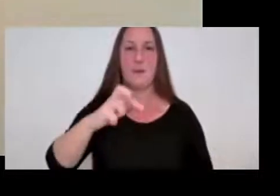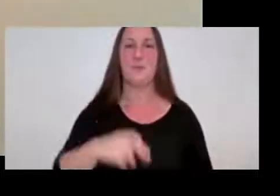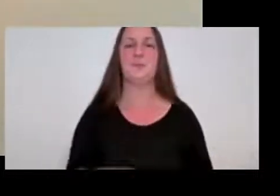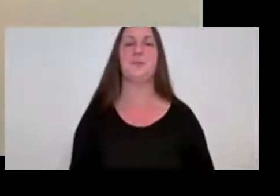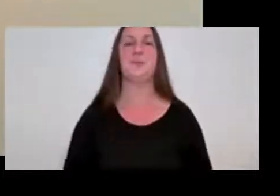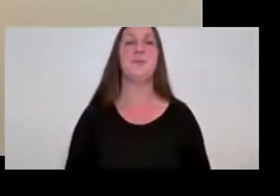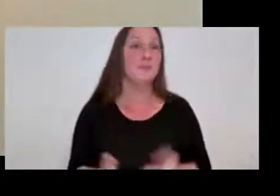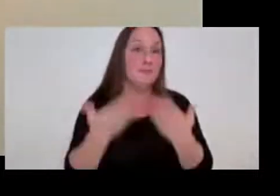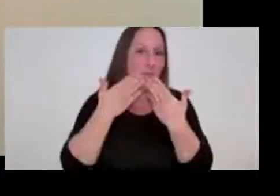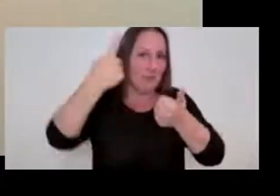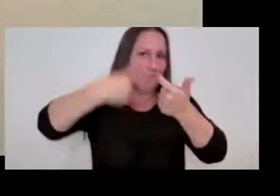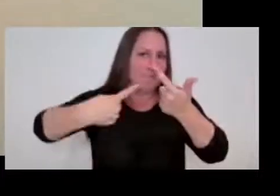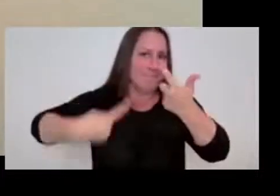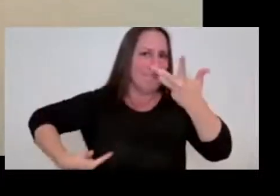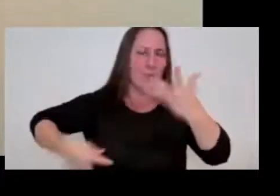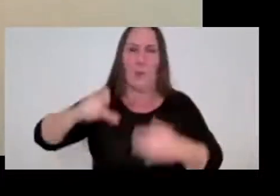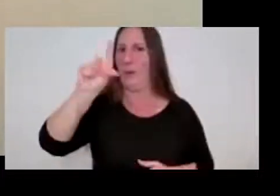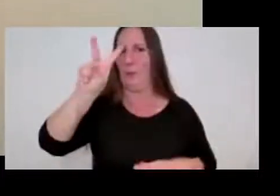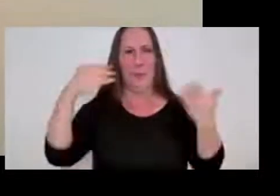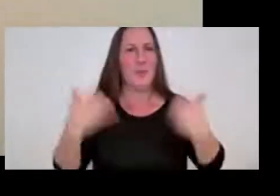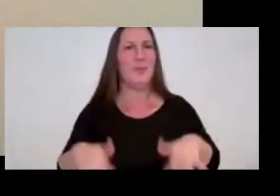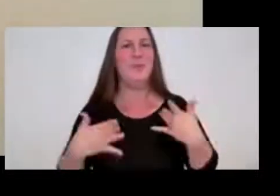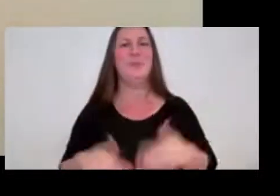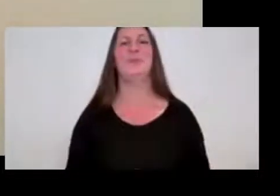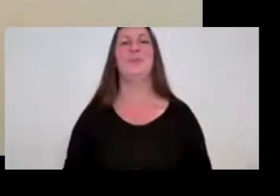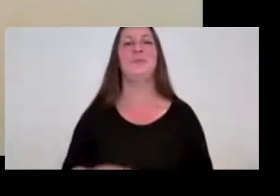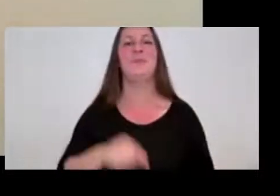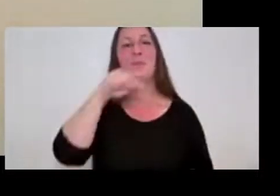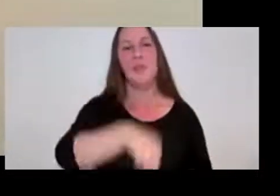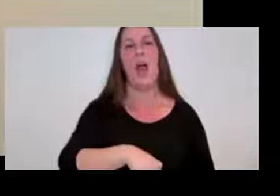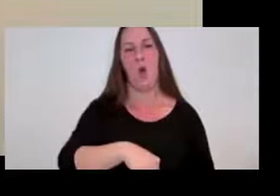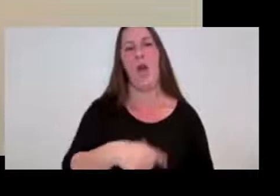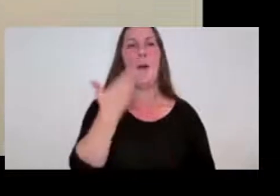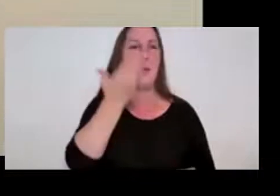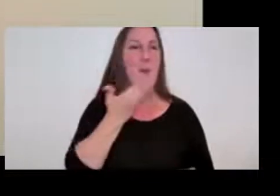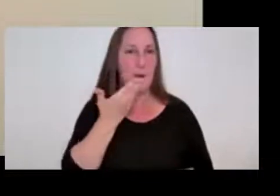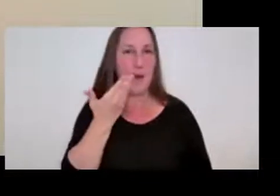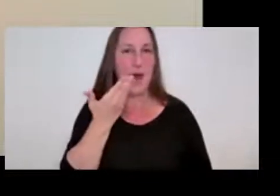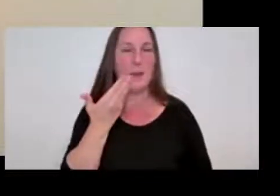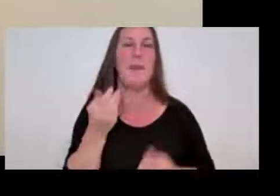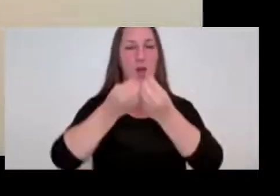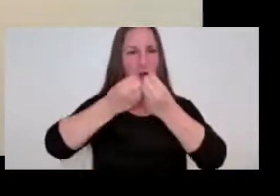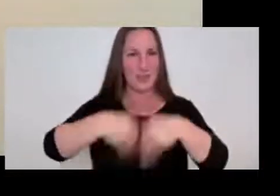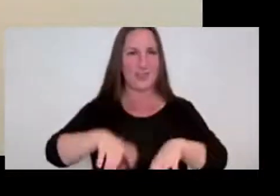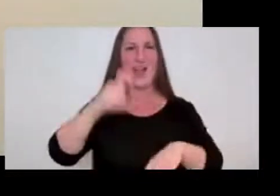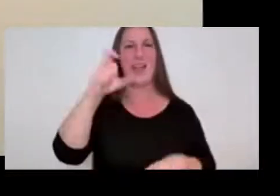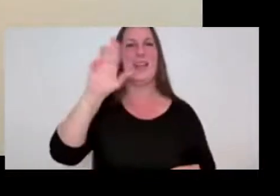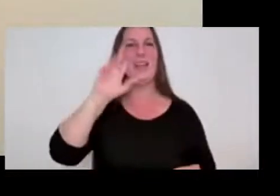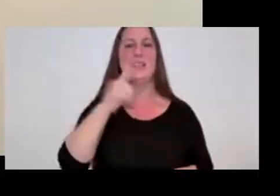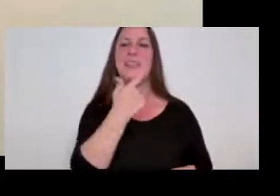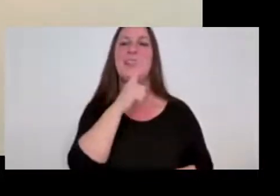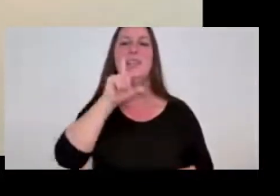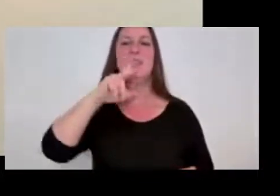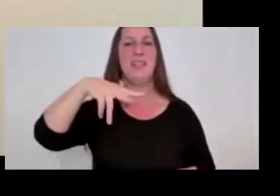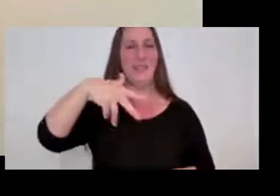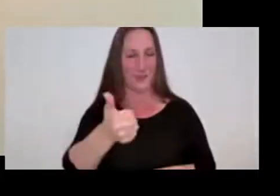Muchísimas cosas. Te voy a ceder la palabra para comenzar, Cristina.